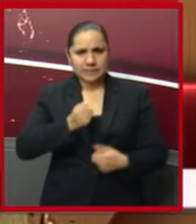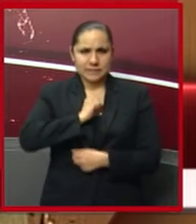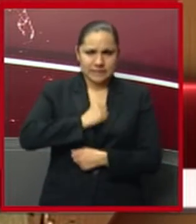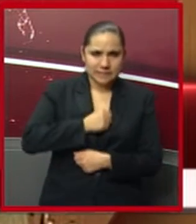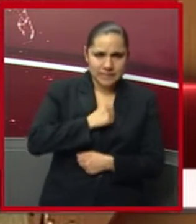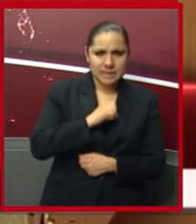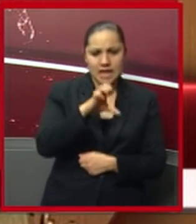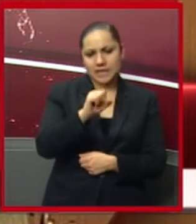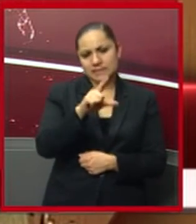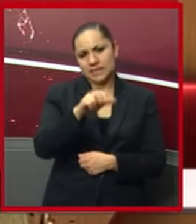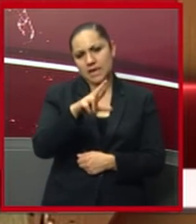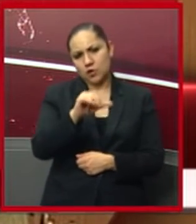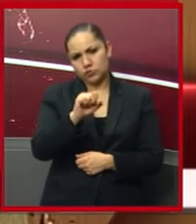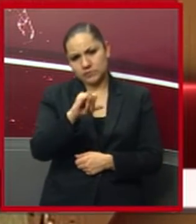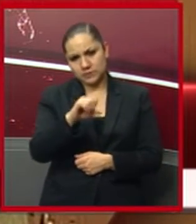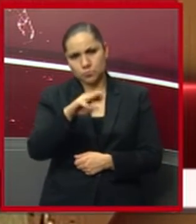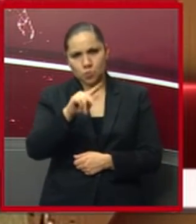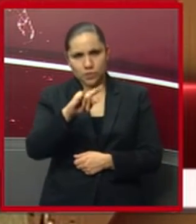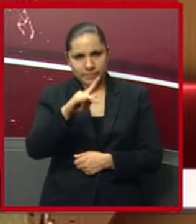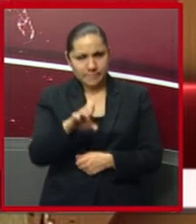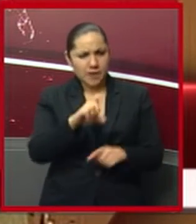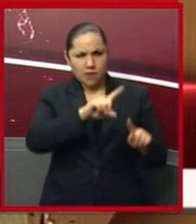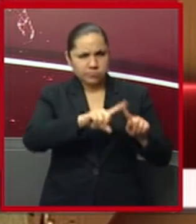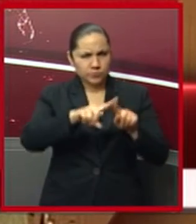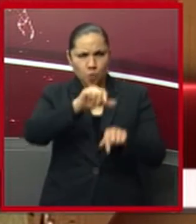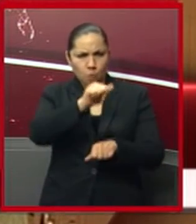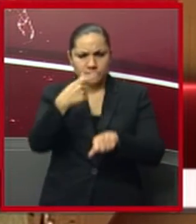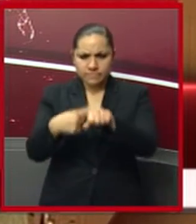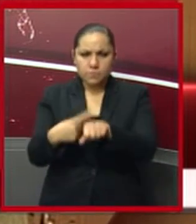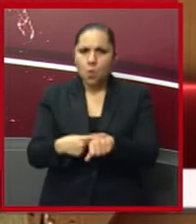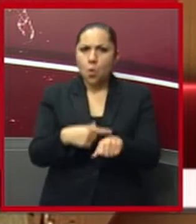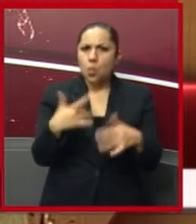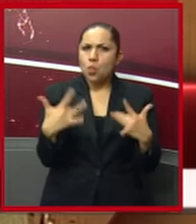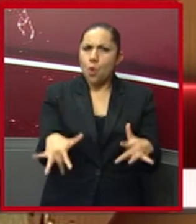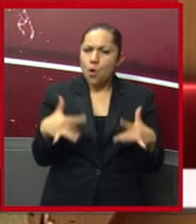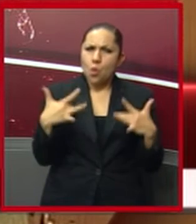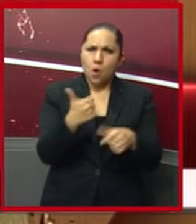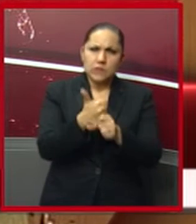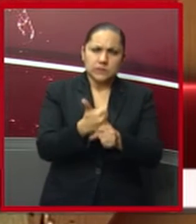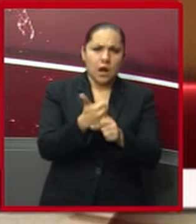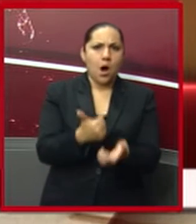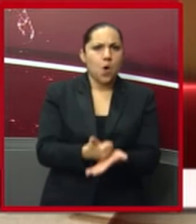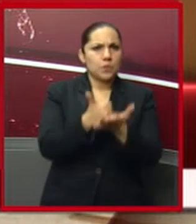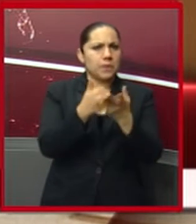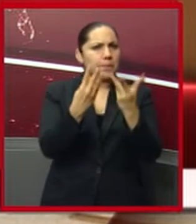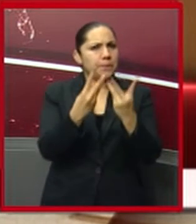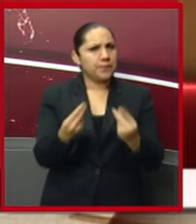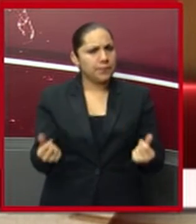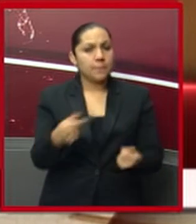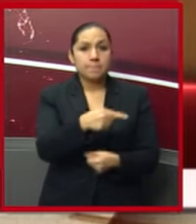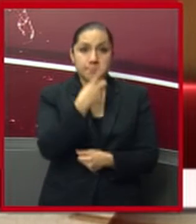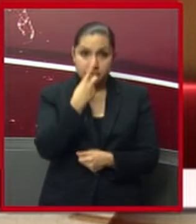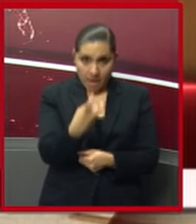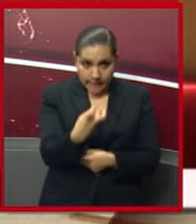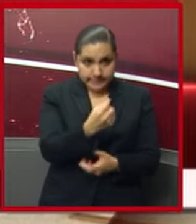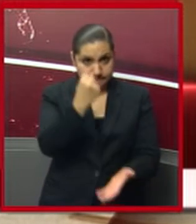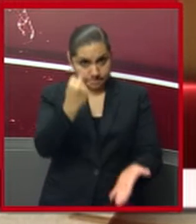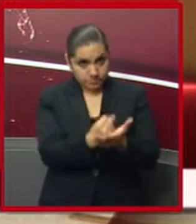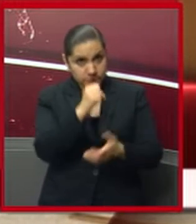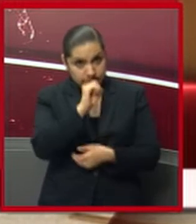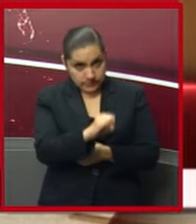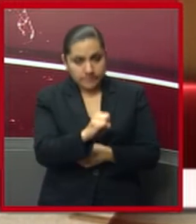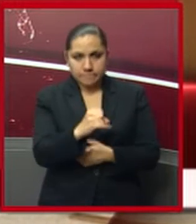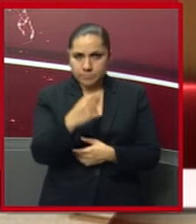SIDA, esclerosis múltiple, entre otros padecimientos. El legislador consideró que de aprobarse se abrirá paso a un impulso de la